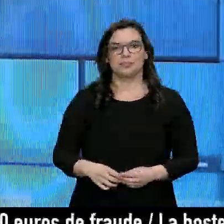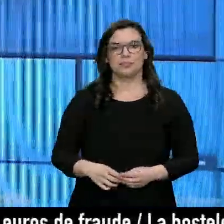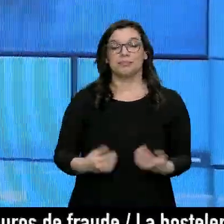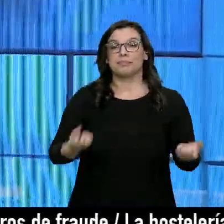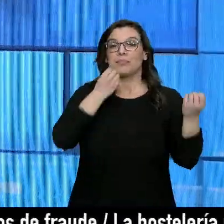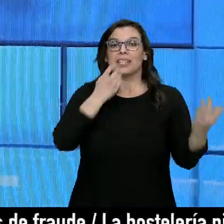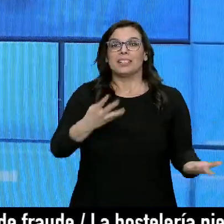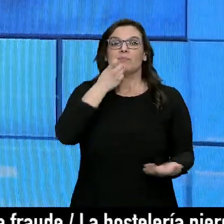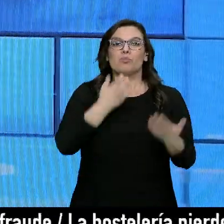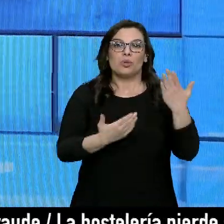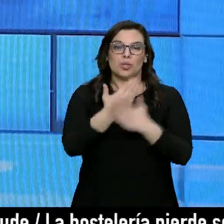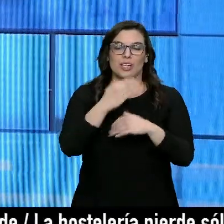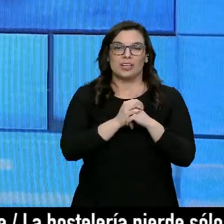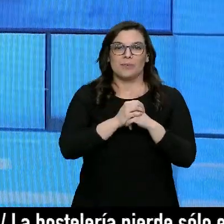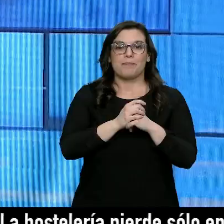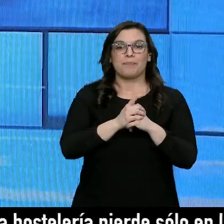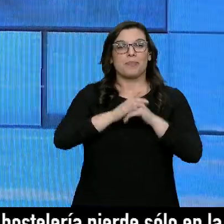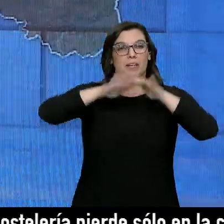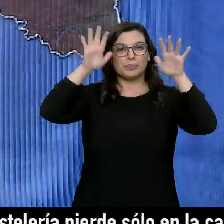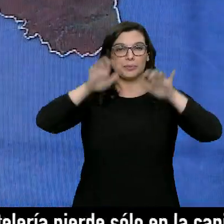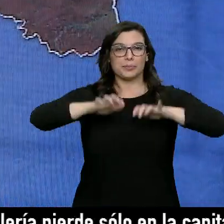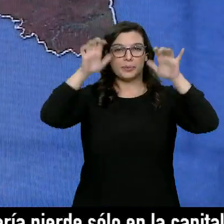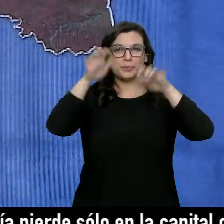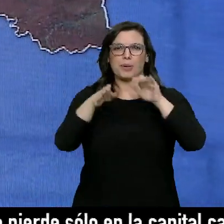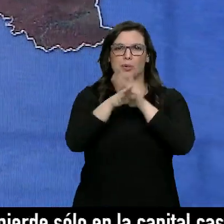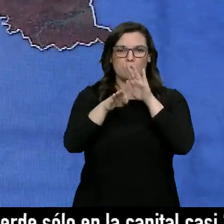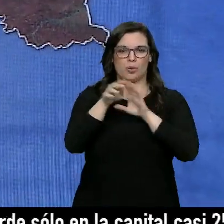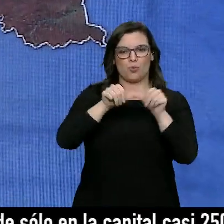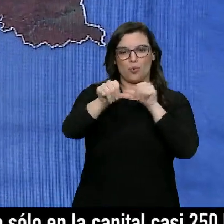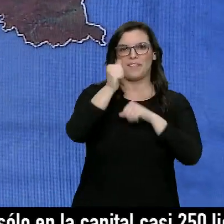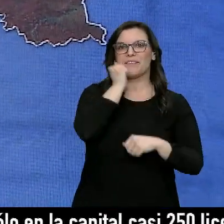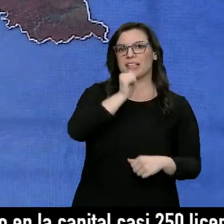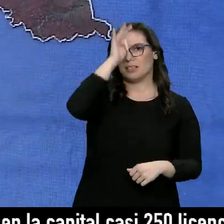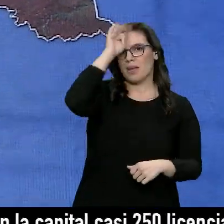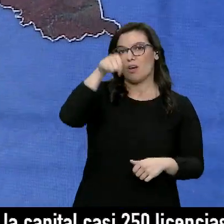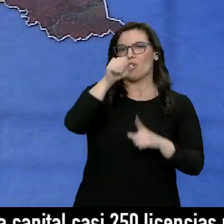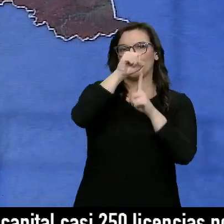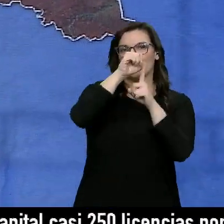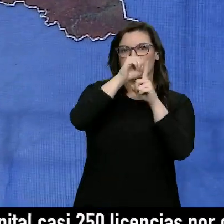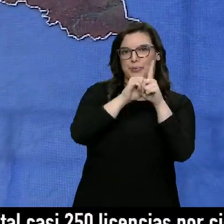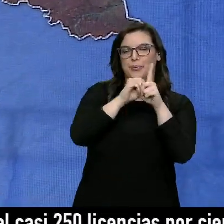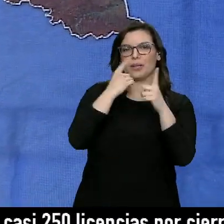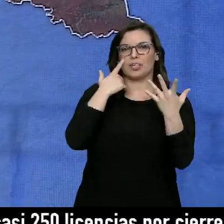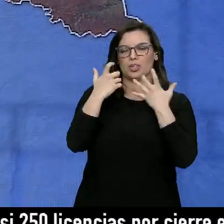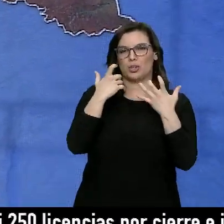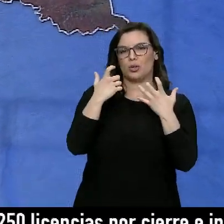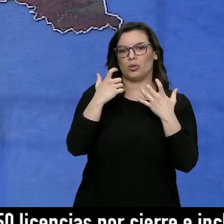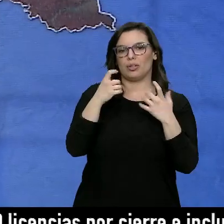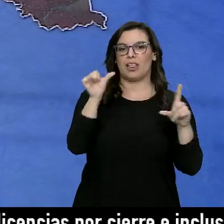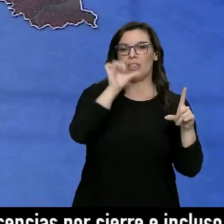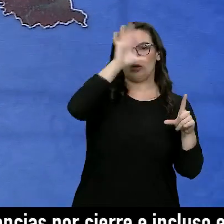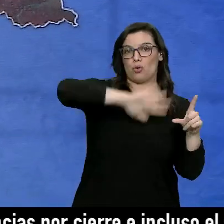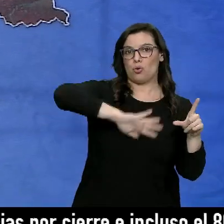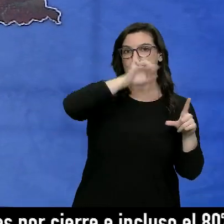¿Qué tal? Muy buenos días. Siguen las precipitaciones durante todo el fin de semana. Hoy ya bajan las temperaturas en puntos del oeste,